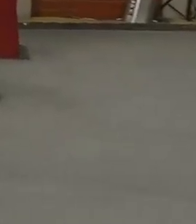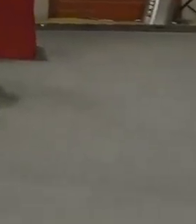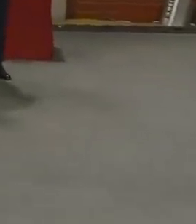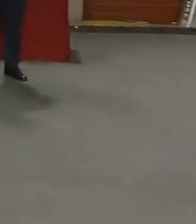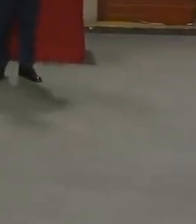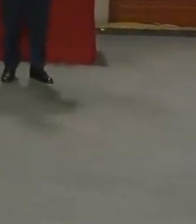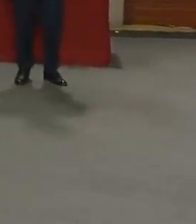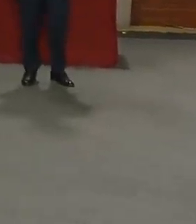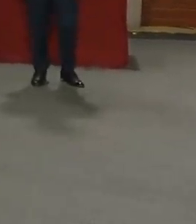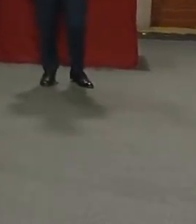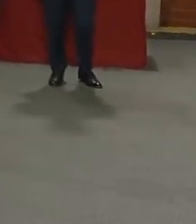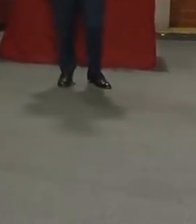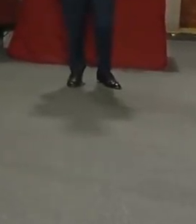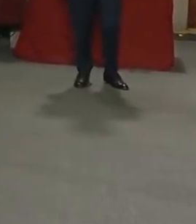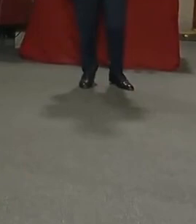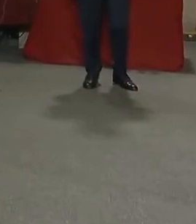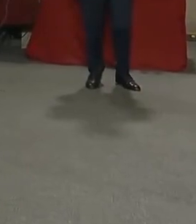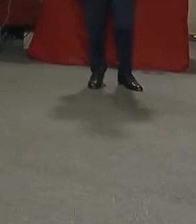Bienvenido.